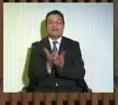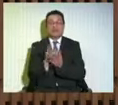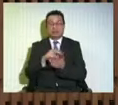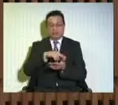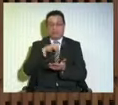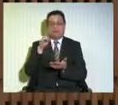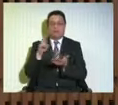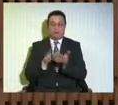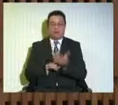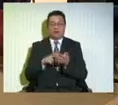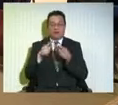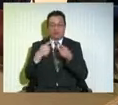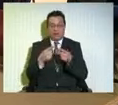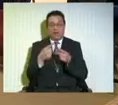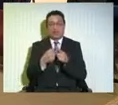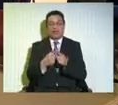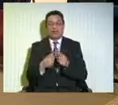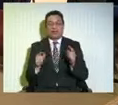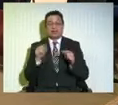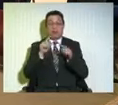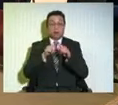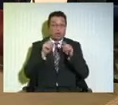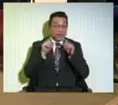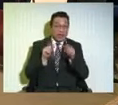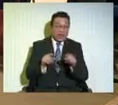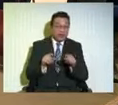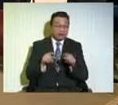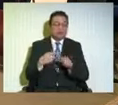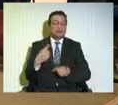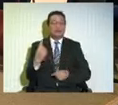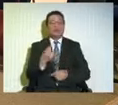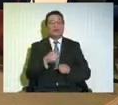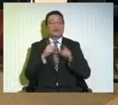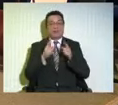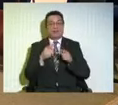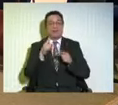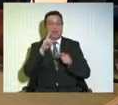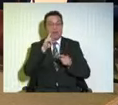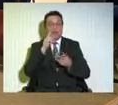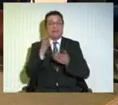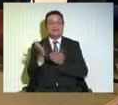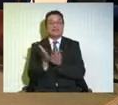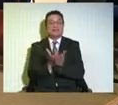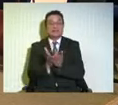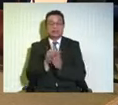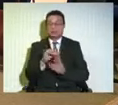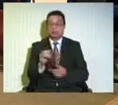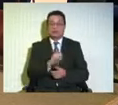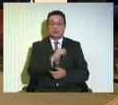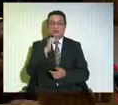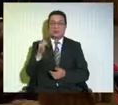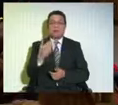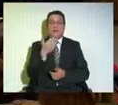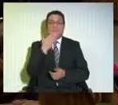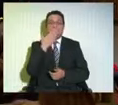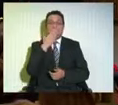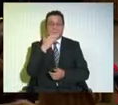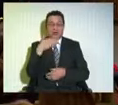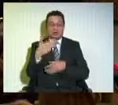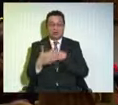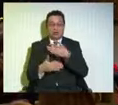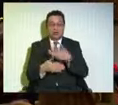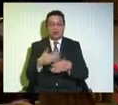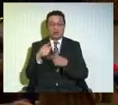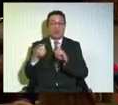realmente hagan una diferencia. Y para esto tenemos que tener servicios que estén siempre mejorando, todos los años nos